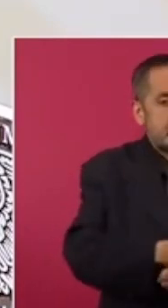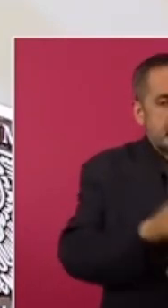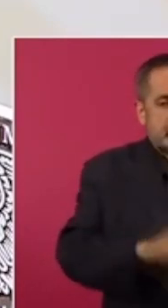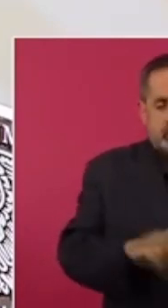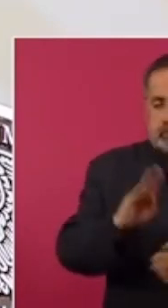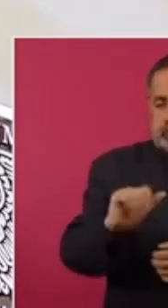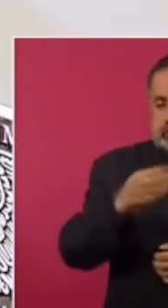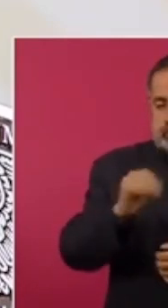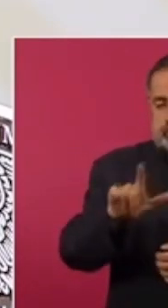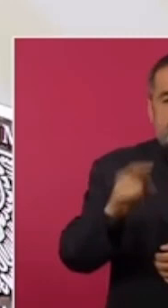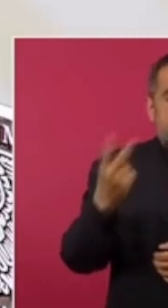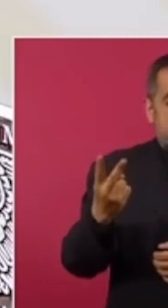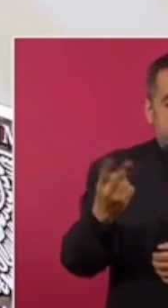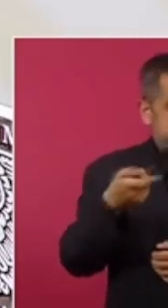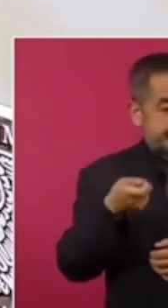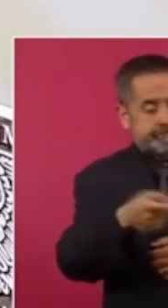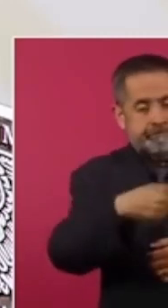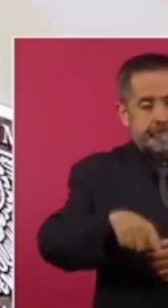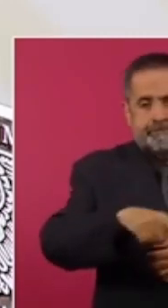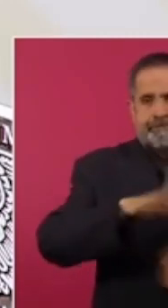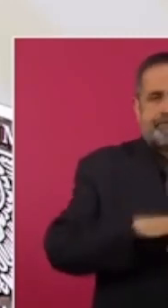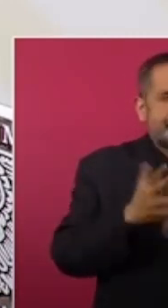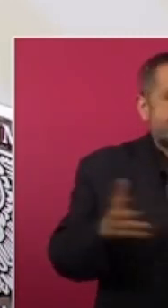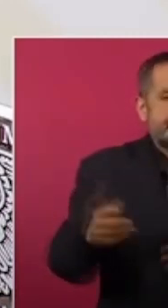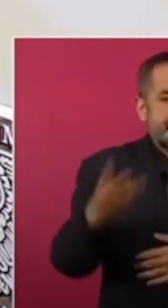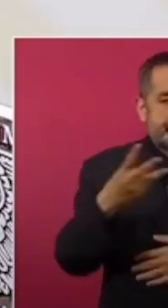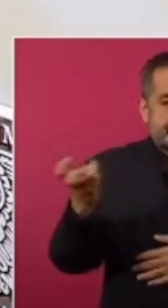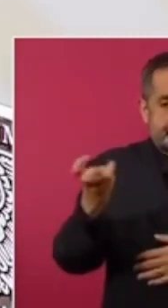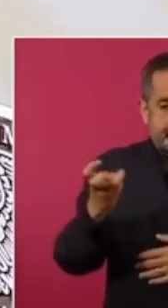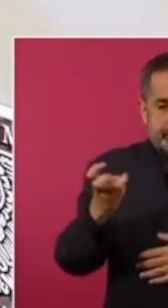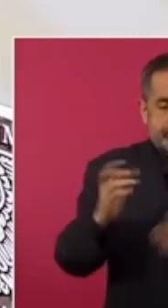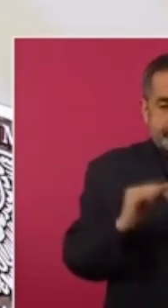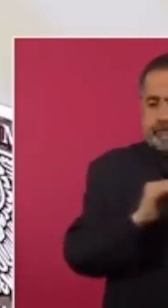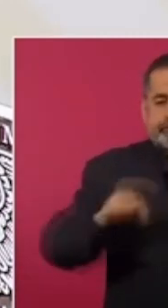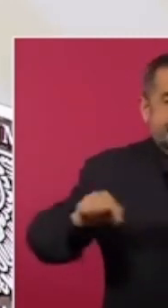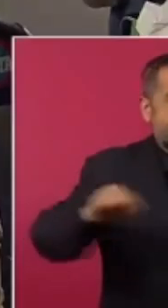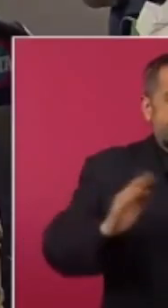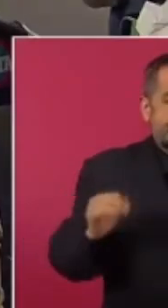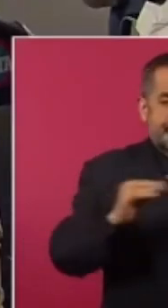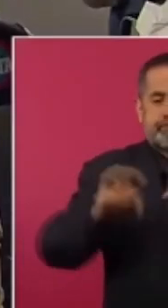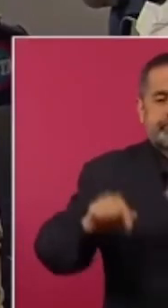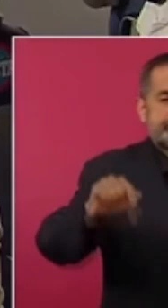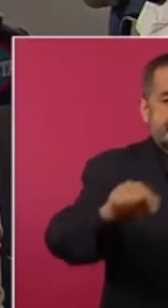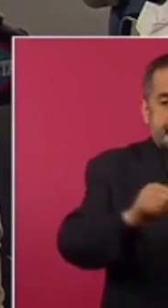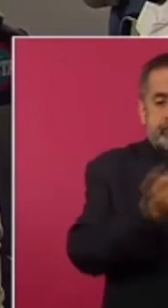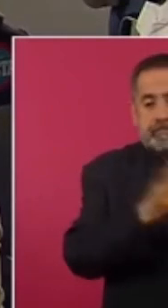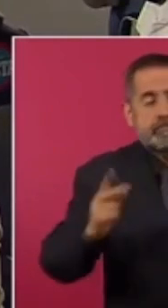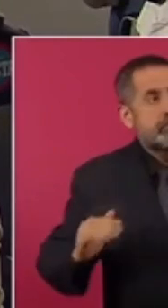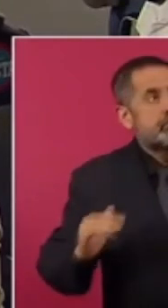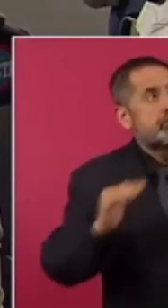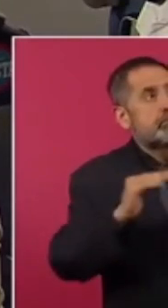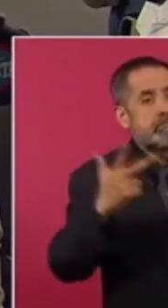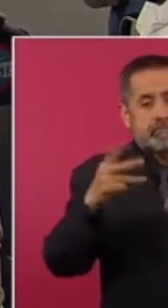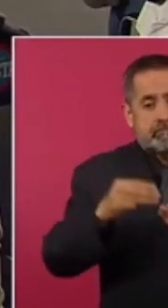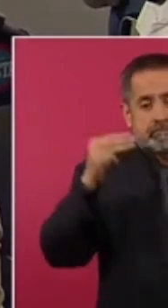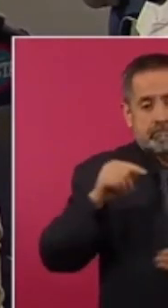Paamul 2. Este sitio cuenta con más de 300 edificios, algunos con alturas de más de 8 metros